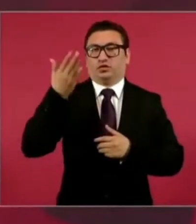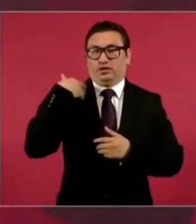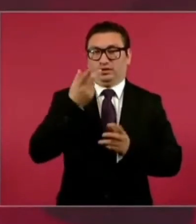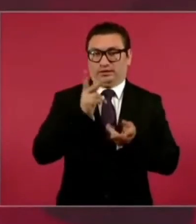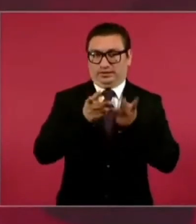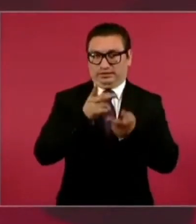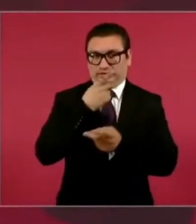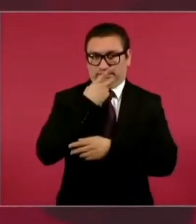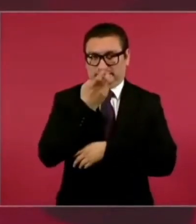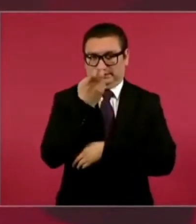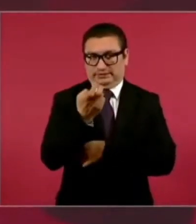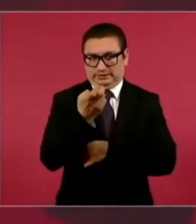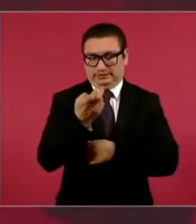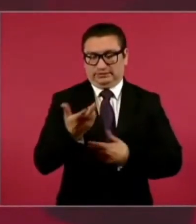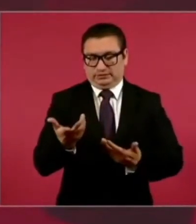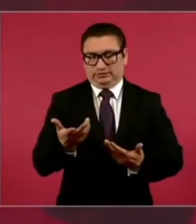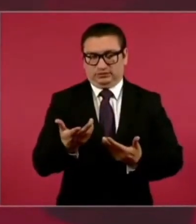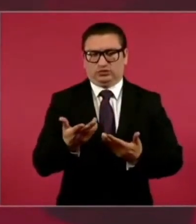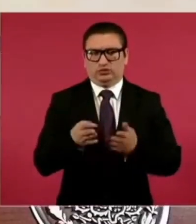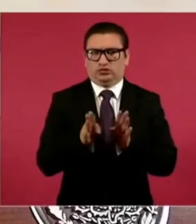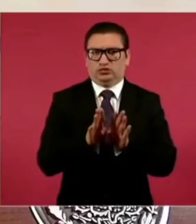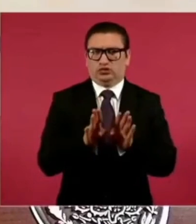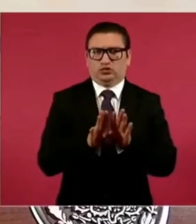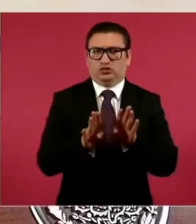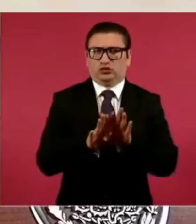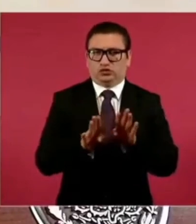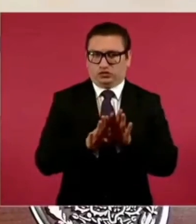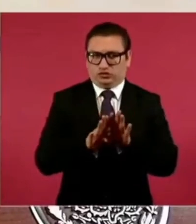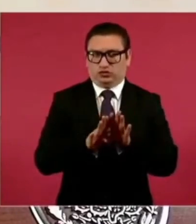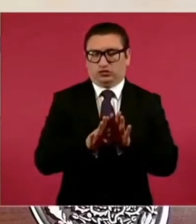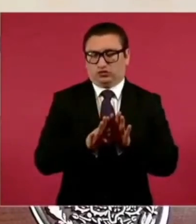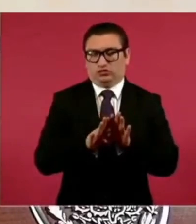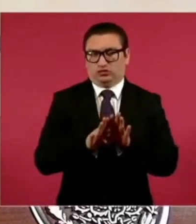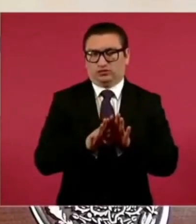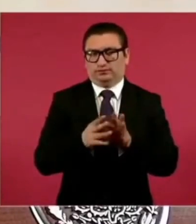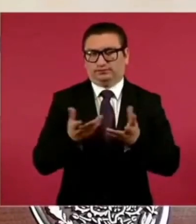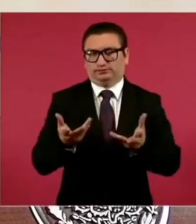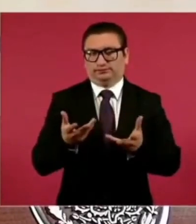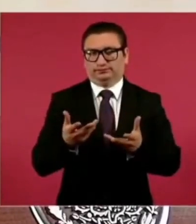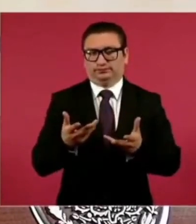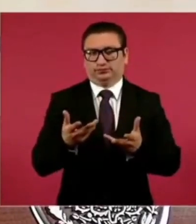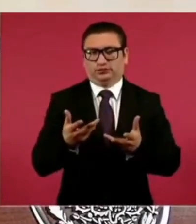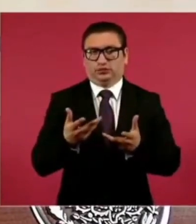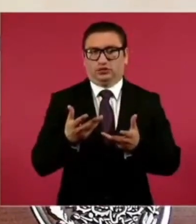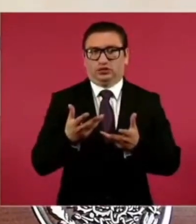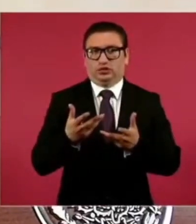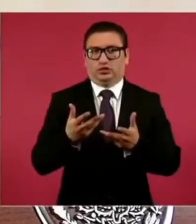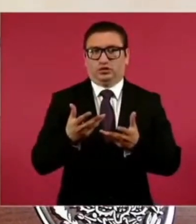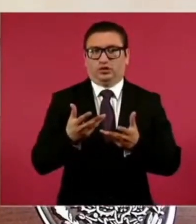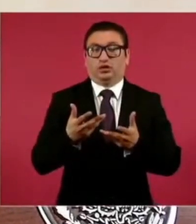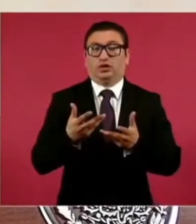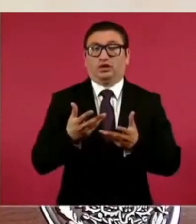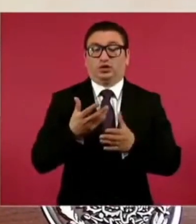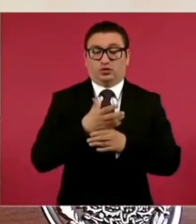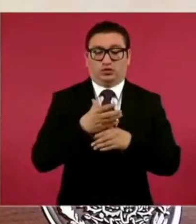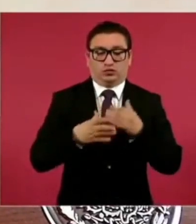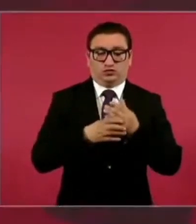cómo se están entregando sin aparato burocrático,